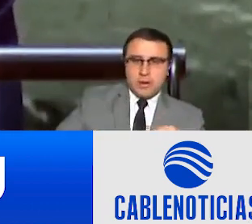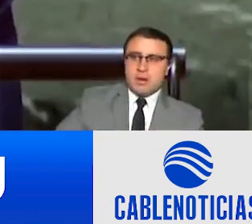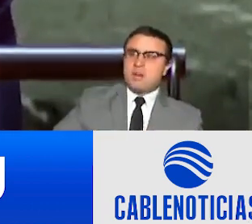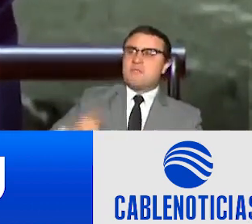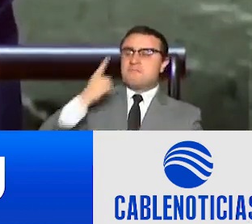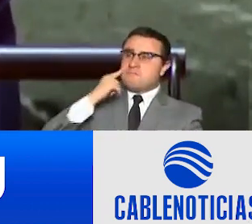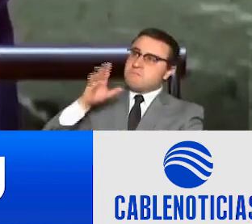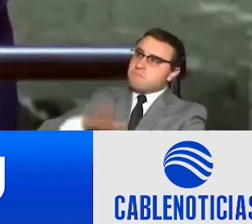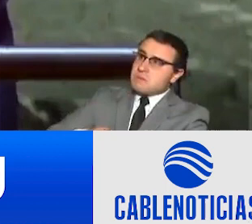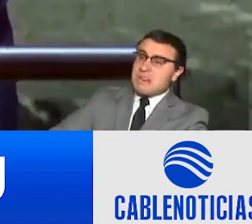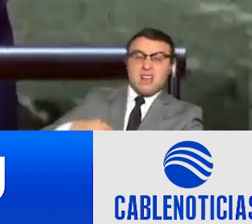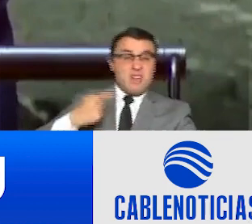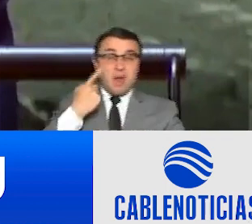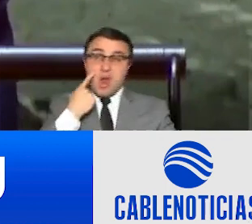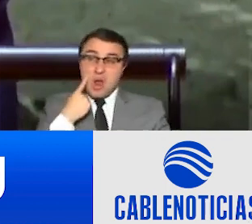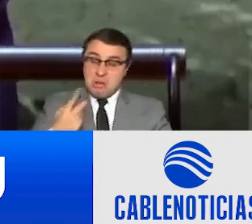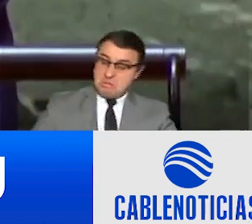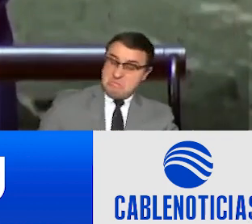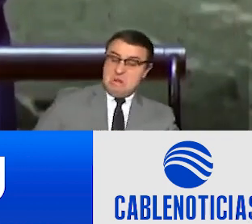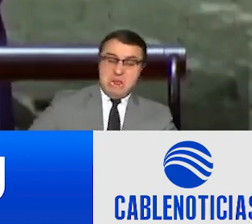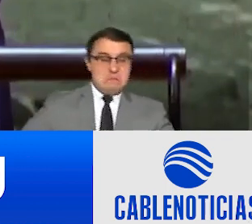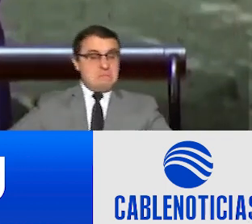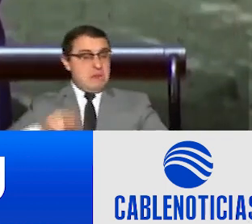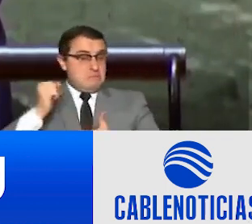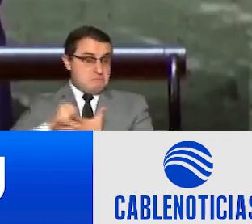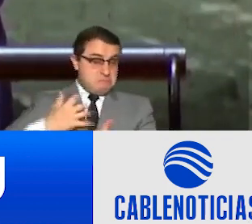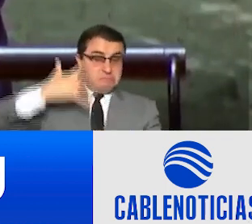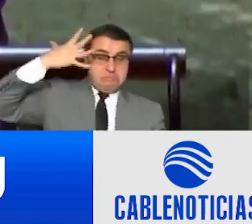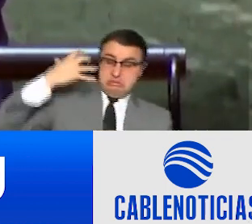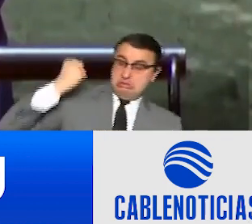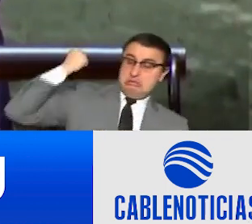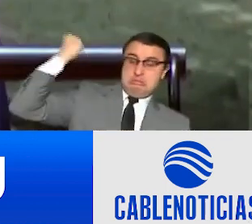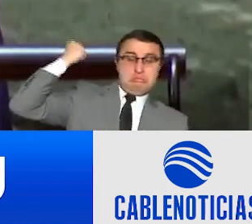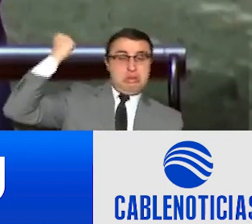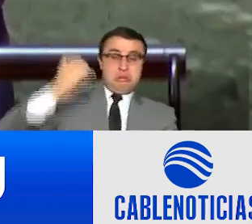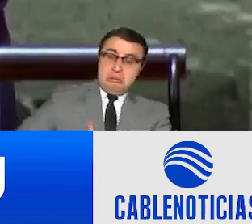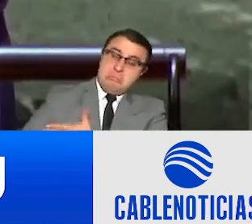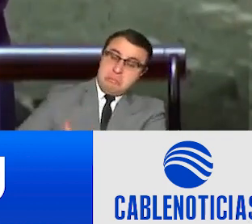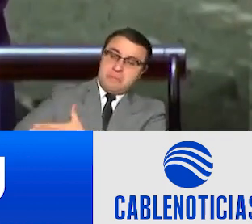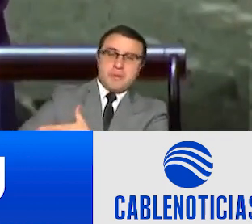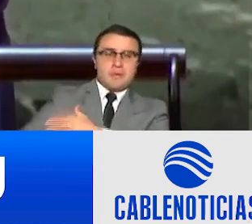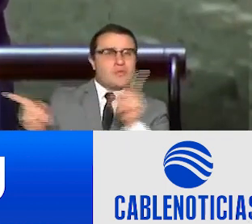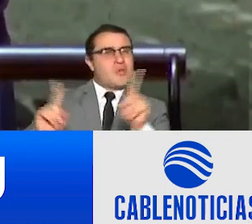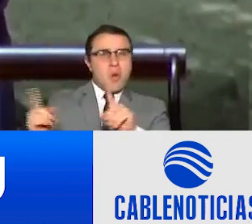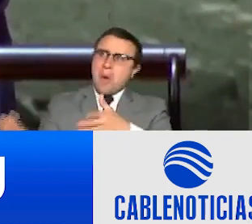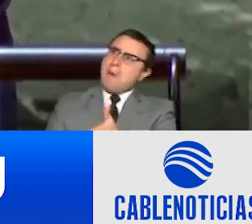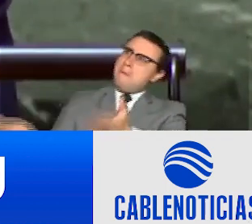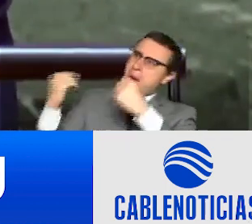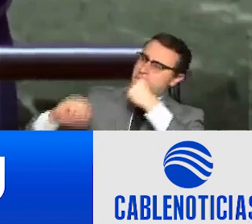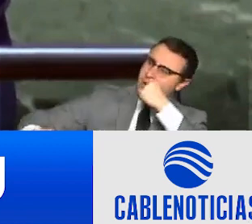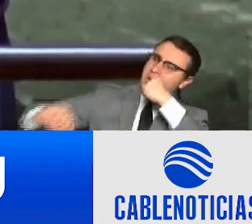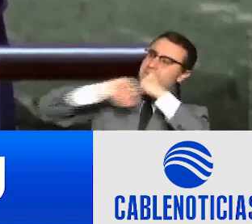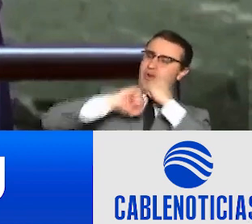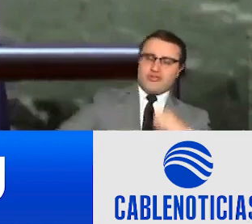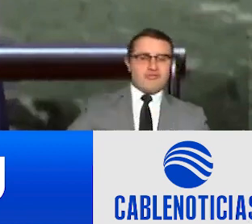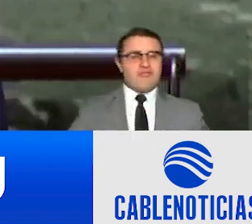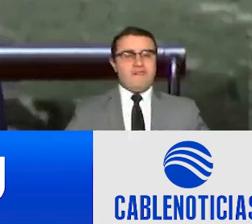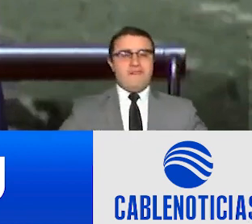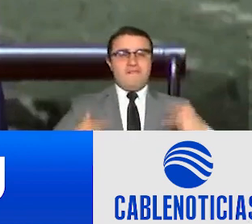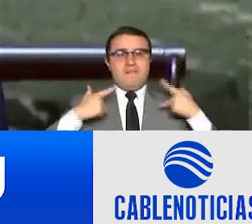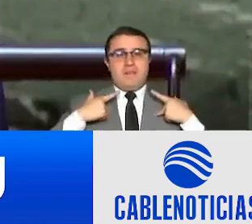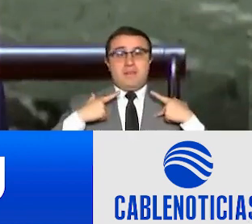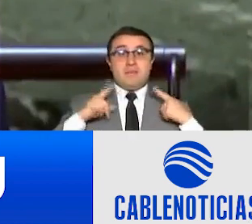de acumular, que se torne en aliado de la vida, lo cual es un